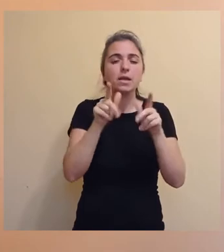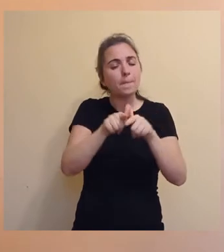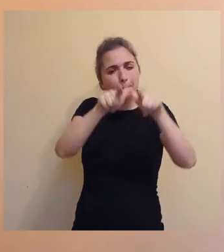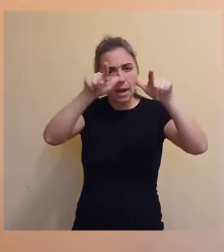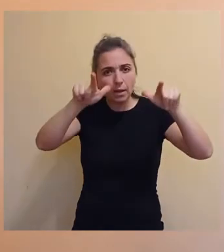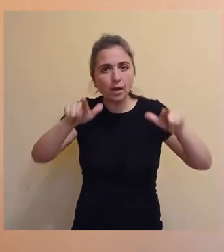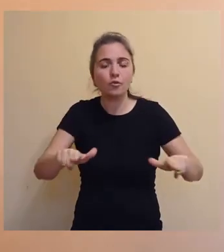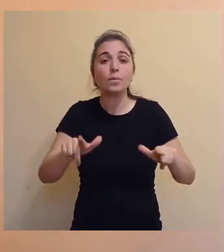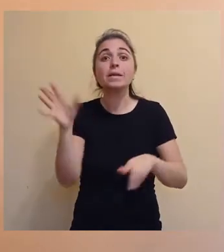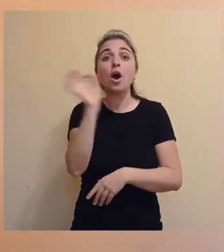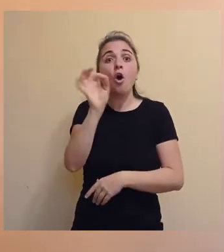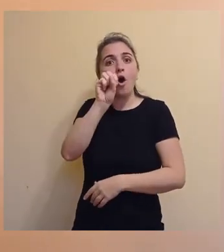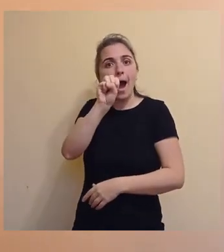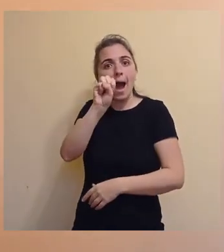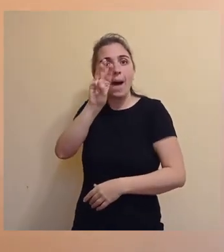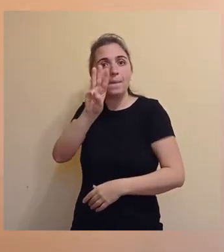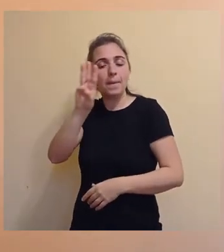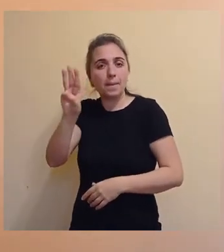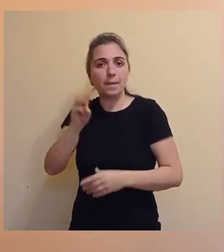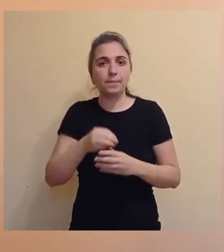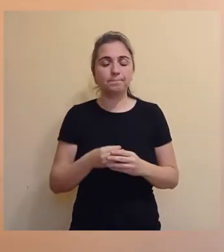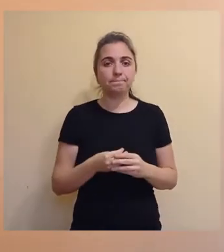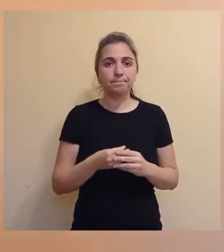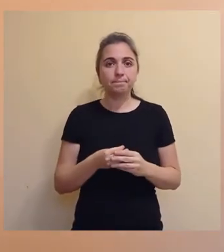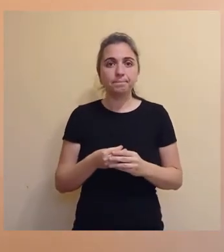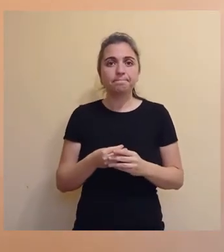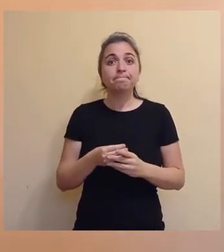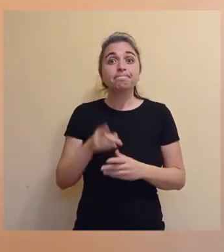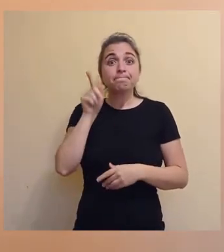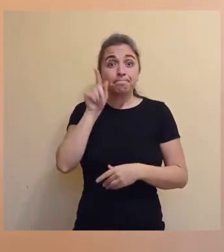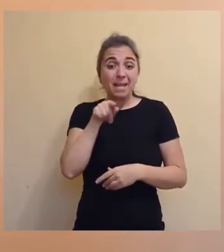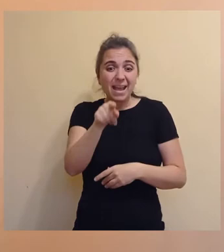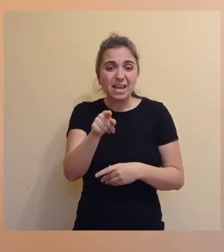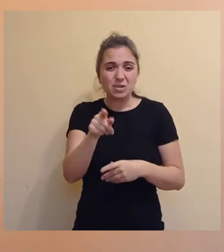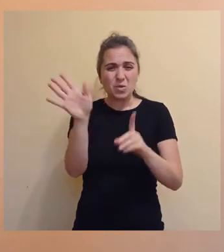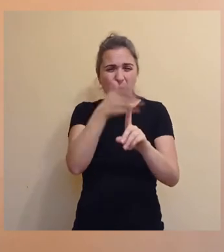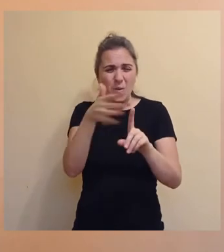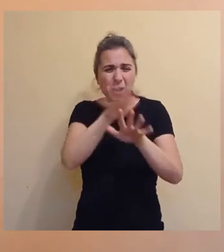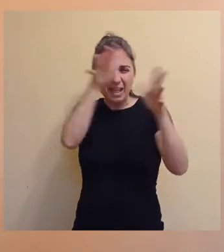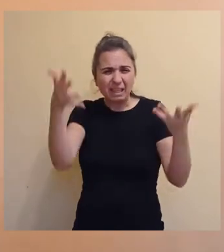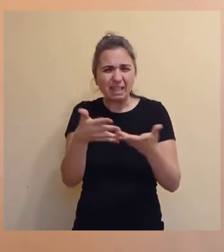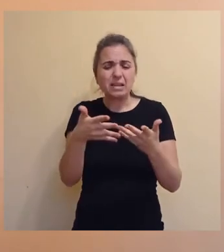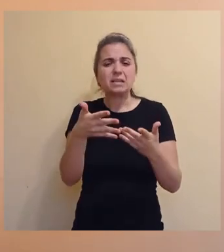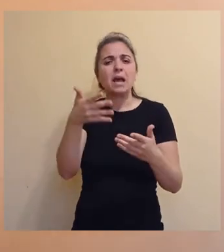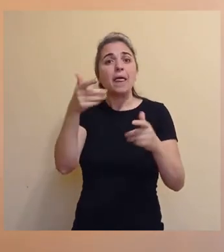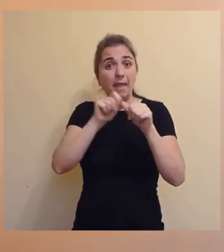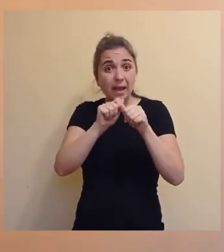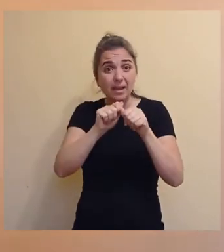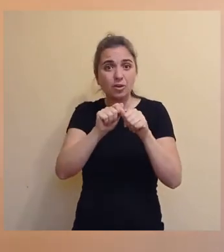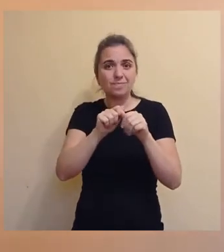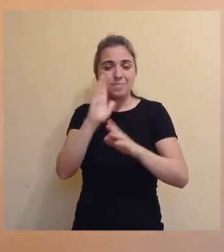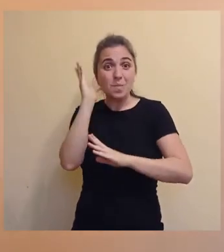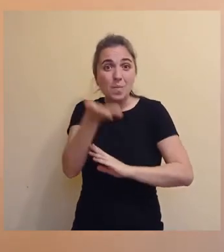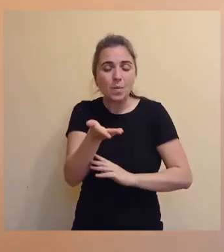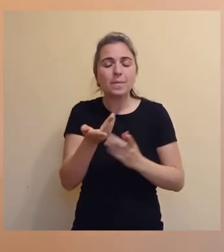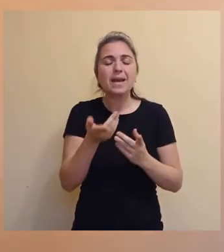las plataformas o las aplicaciones, las apps. Se ejercen estas ciberviolencias de género,